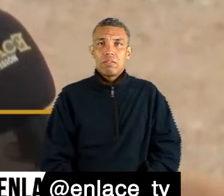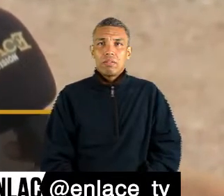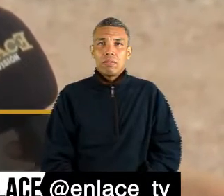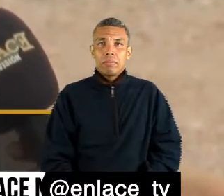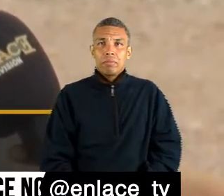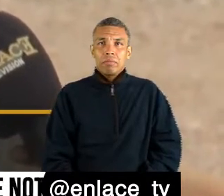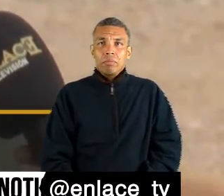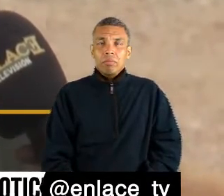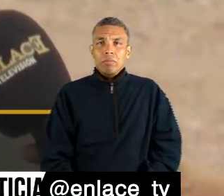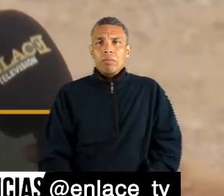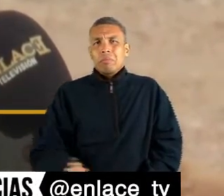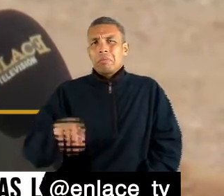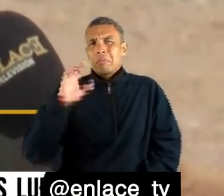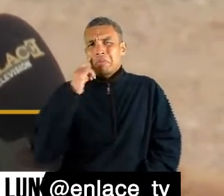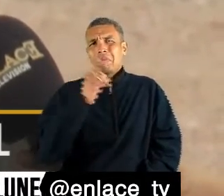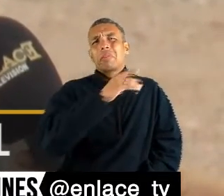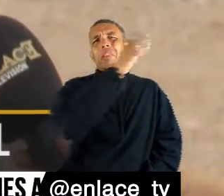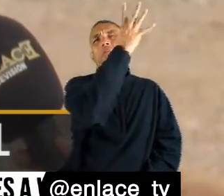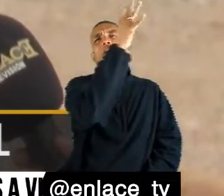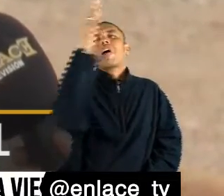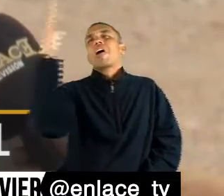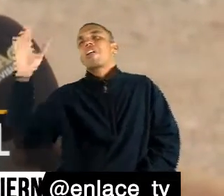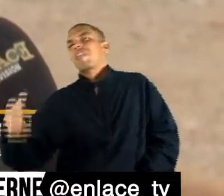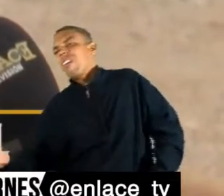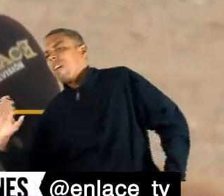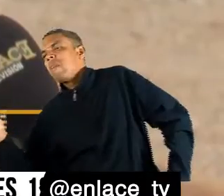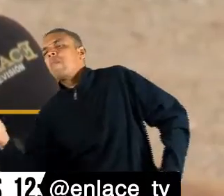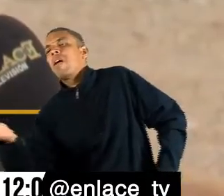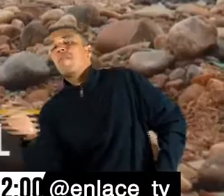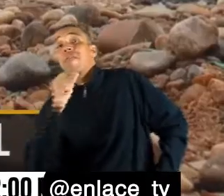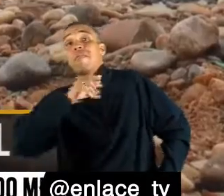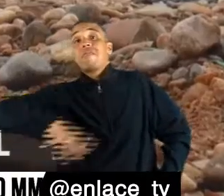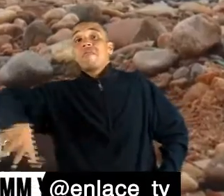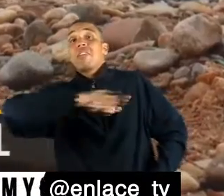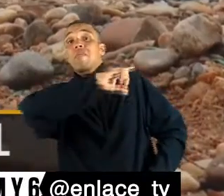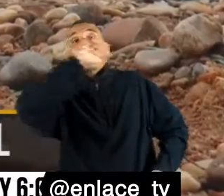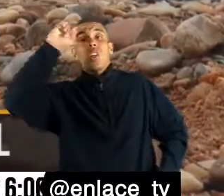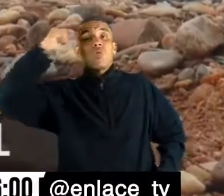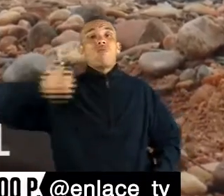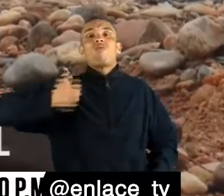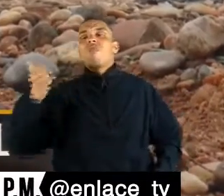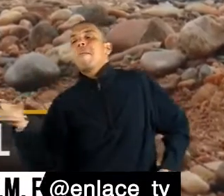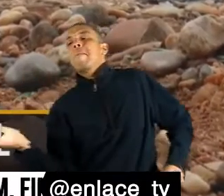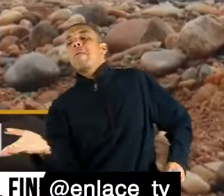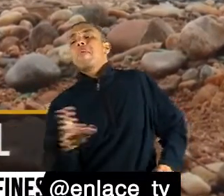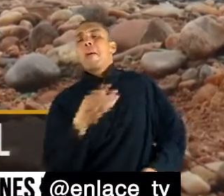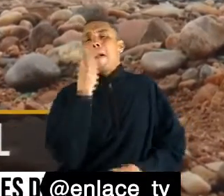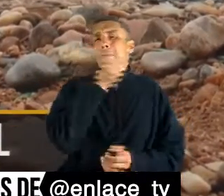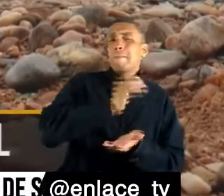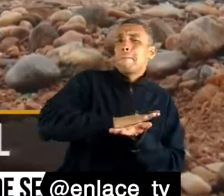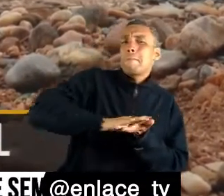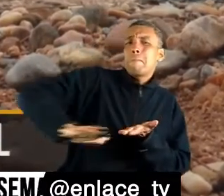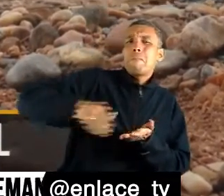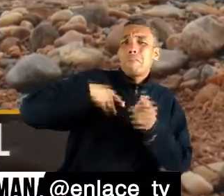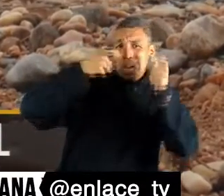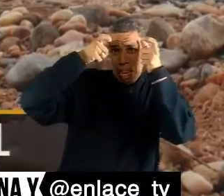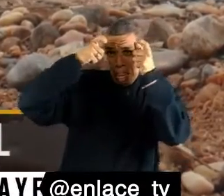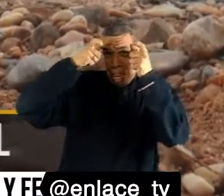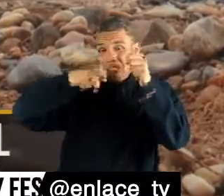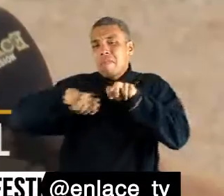tenía 6 reses, me las tiraron a la carretera sin responsabilidad ninguna, 40 gallinas ponenderas, tumbaron